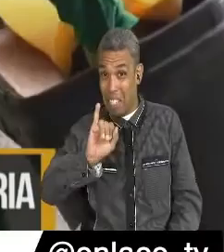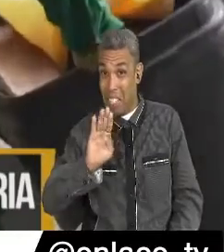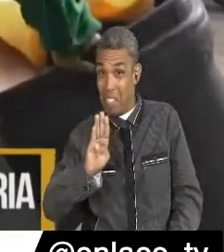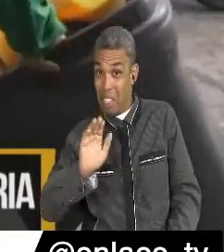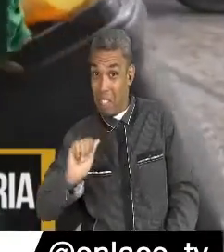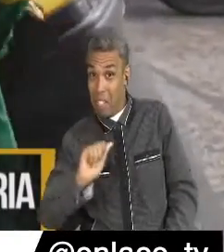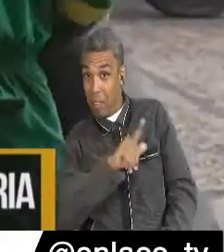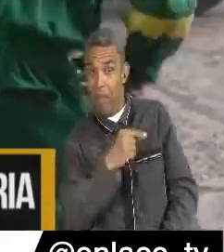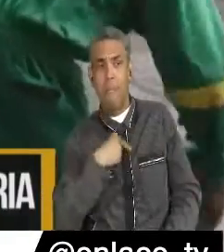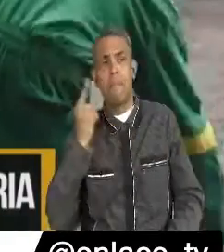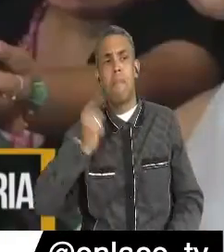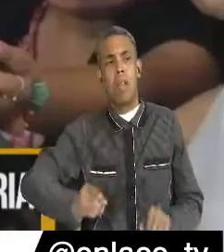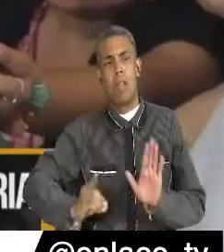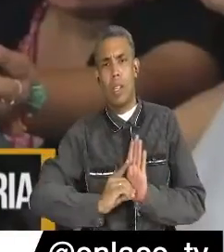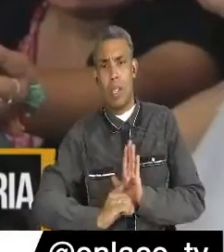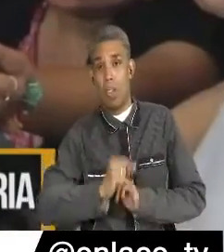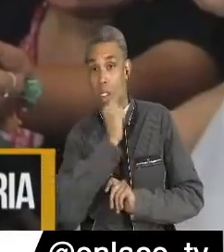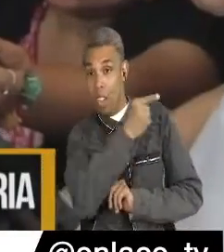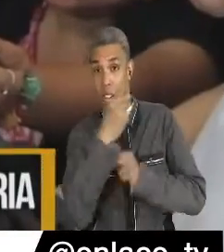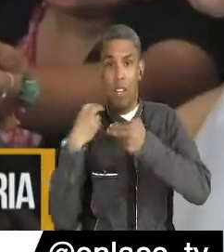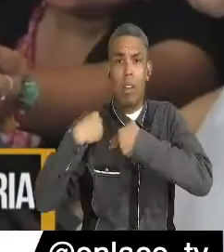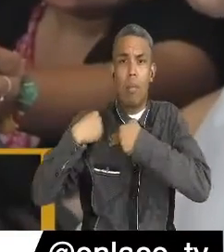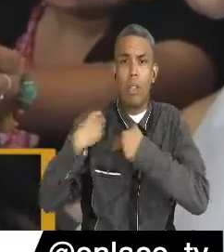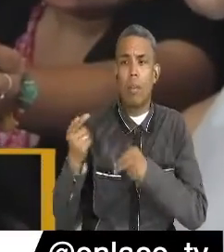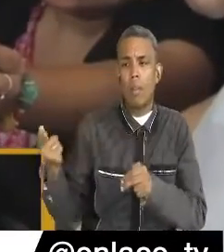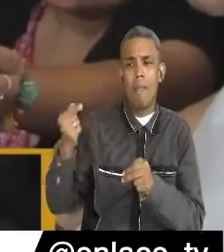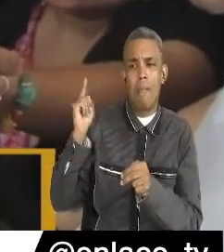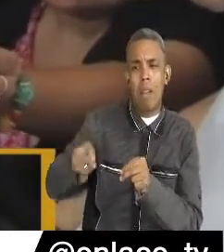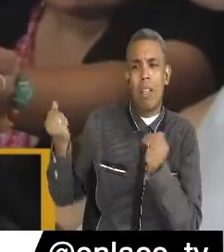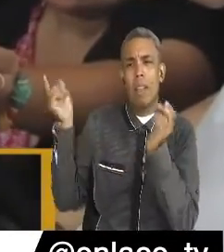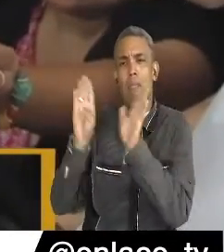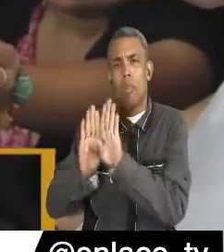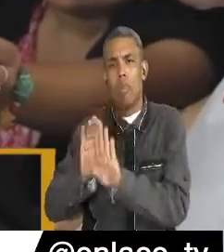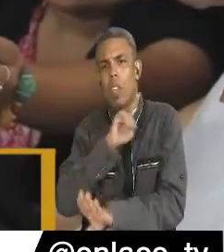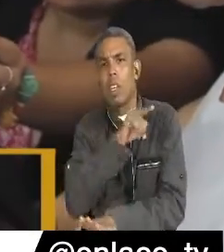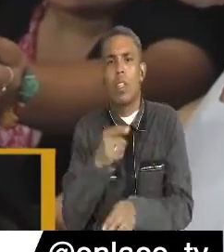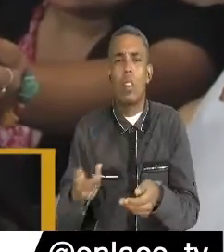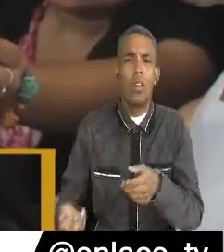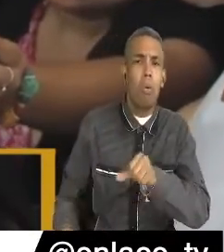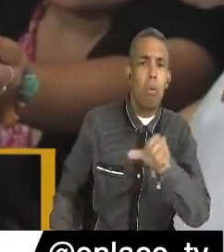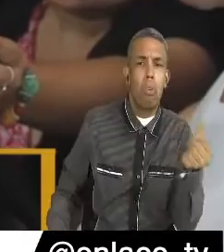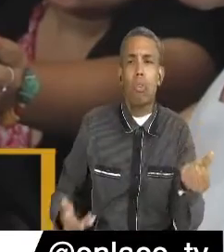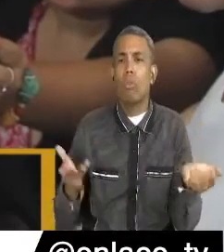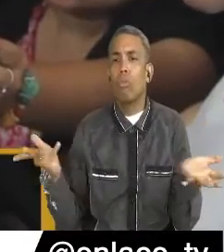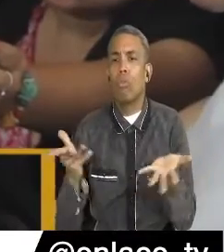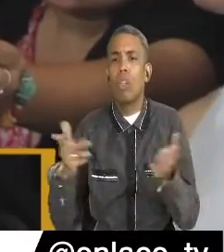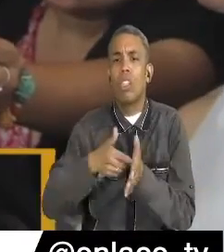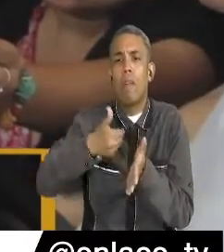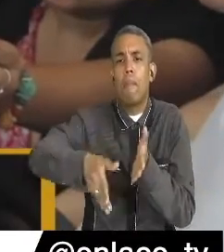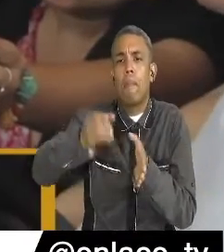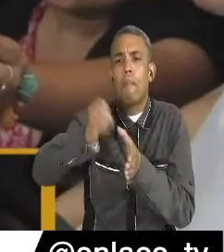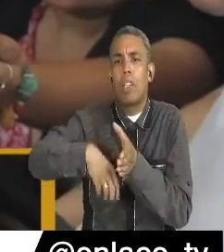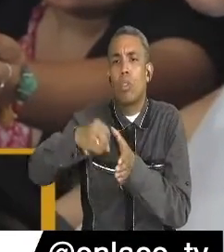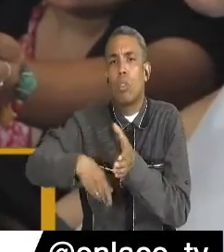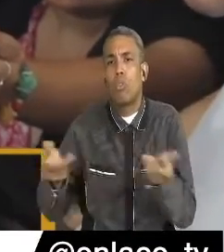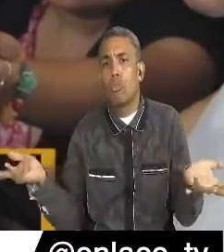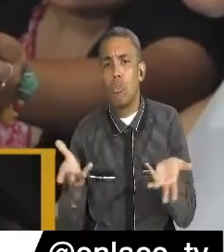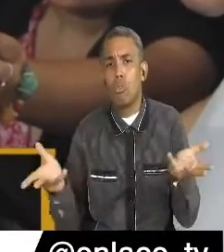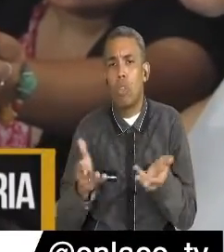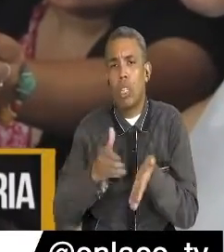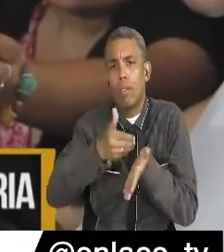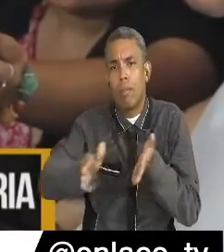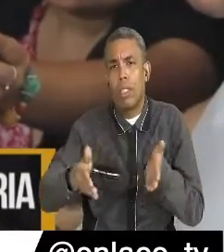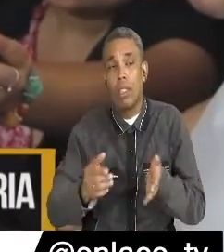el depósito final de residuos. Y el municipio tendrá con ellos 6 meses, 5 meses después,